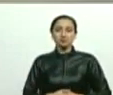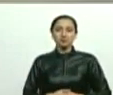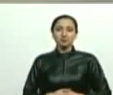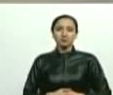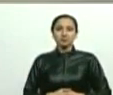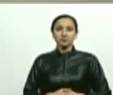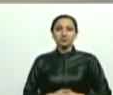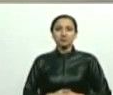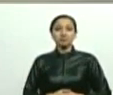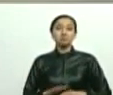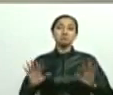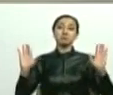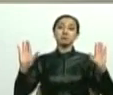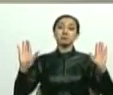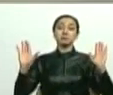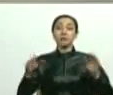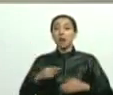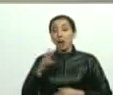Por algo será.